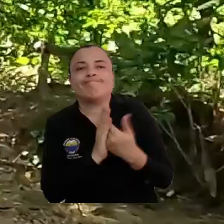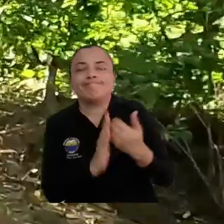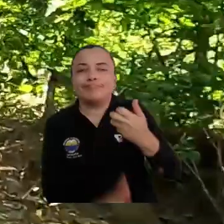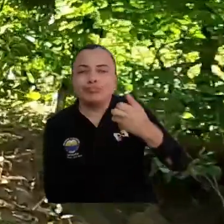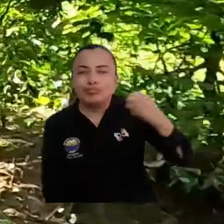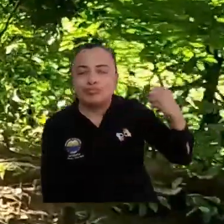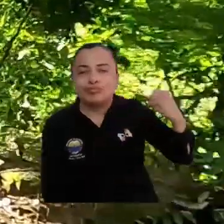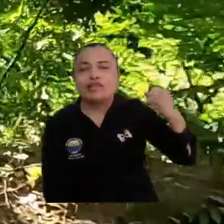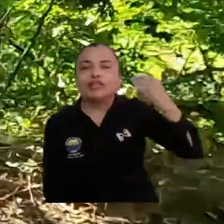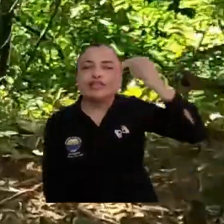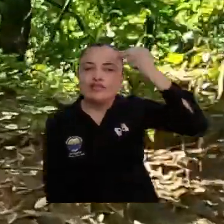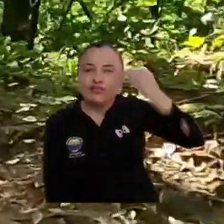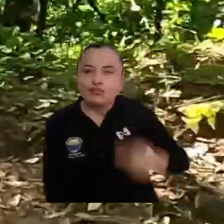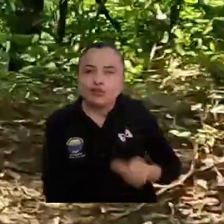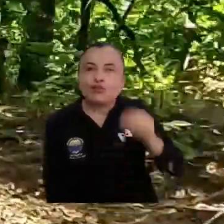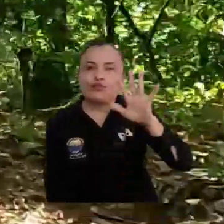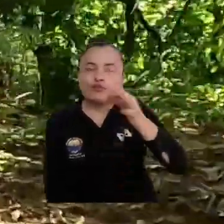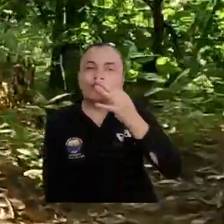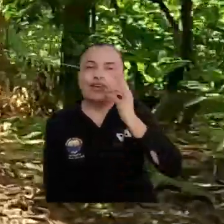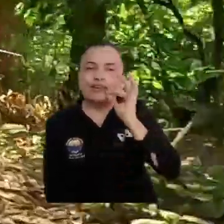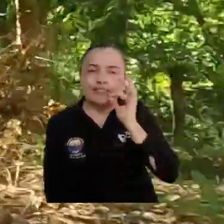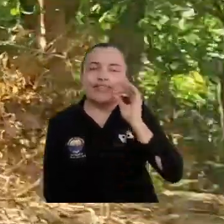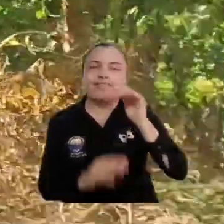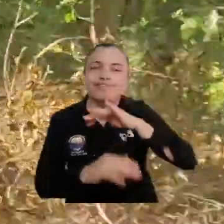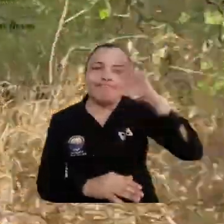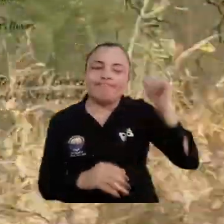del café en la sierra.